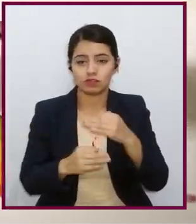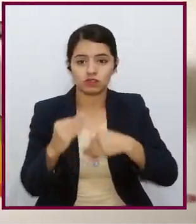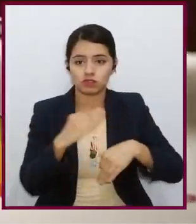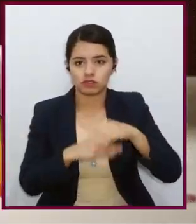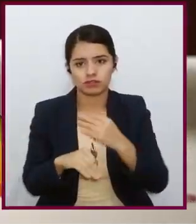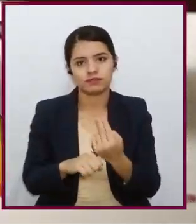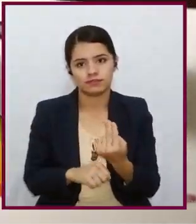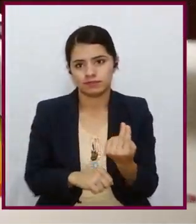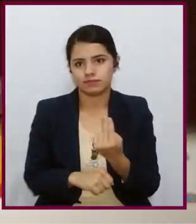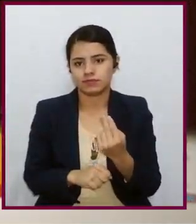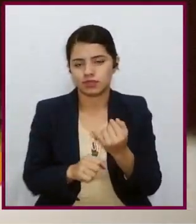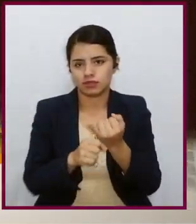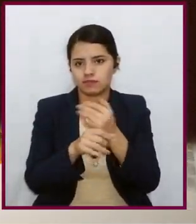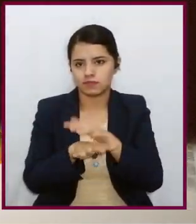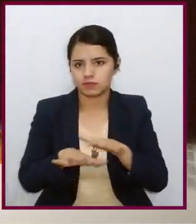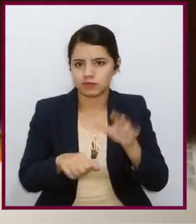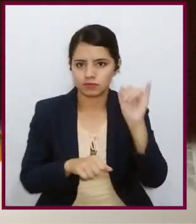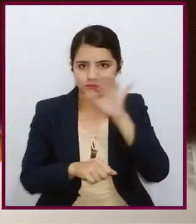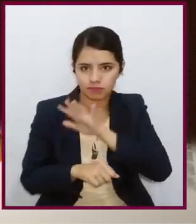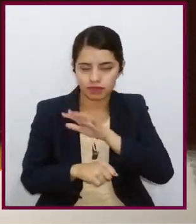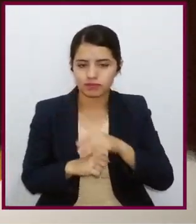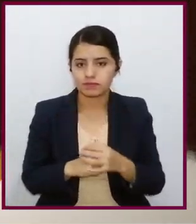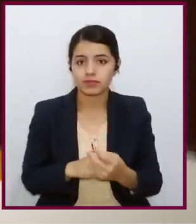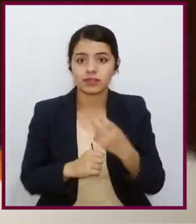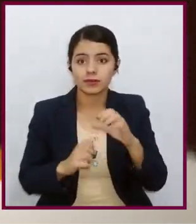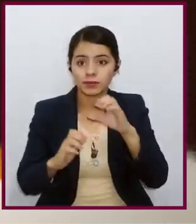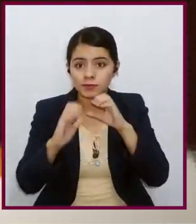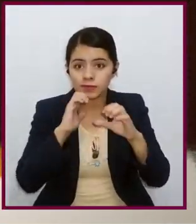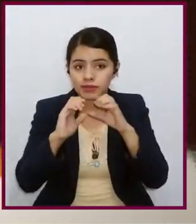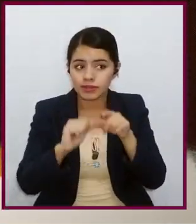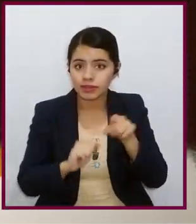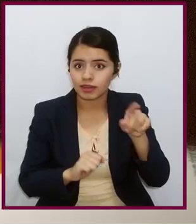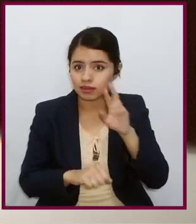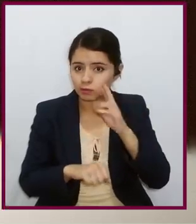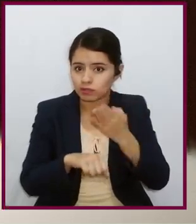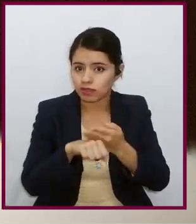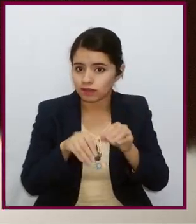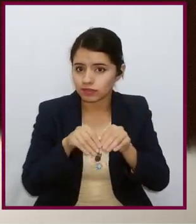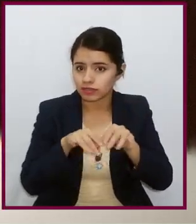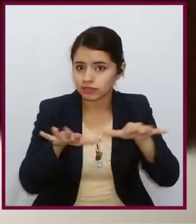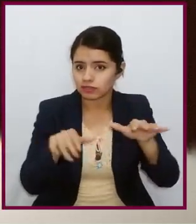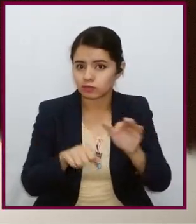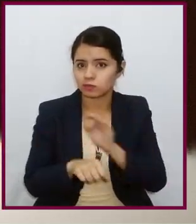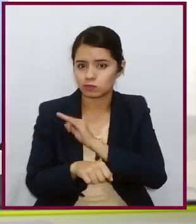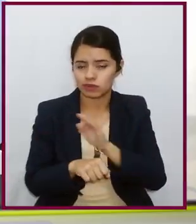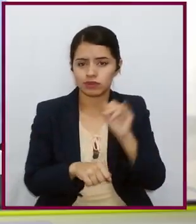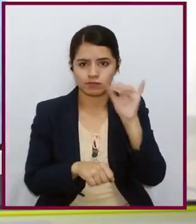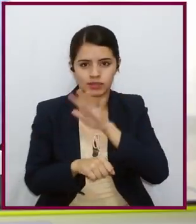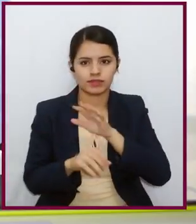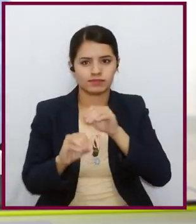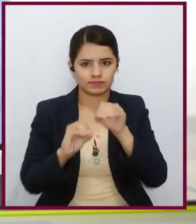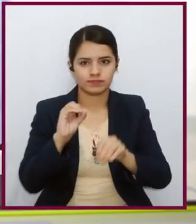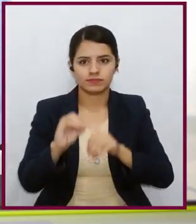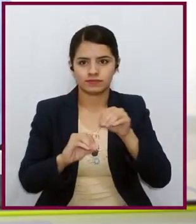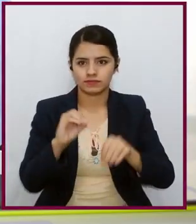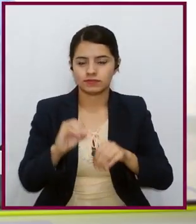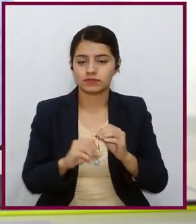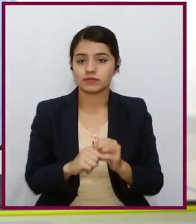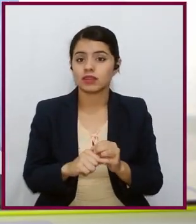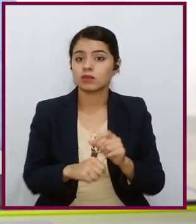una infografía impactante es que haya una buena planeación. Lo segundo es que tengas herramientas de edición